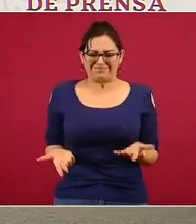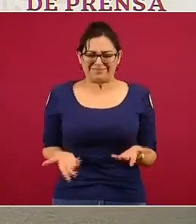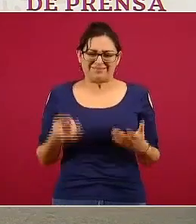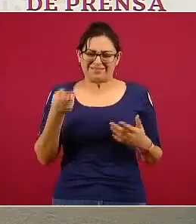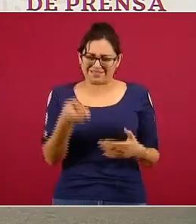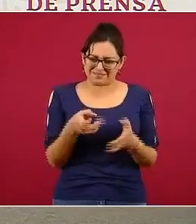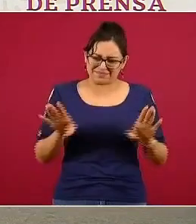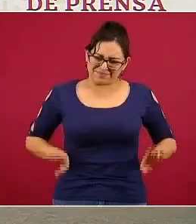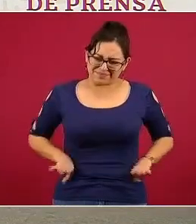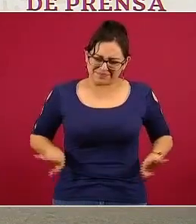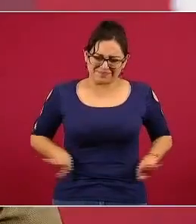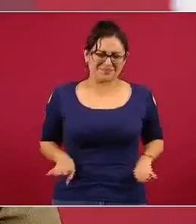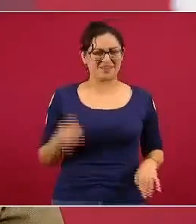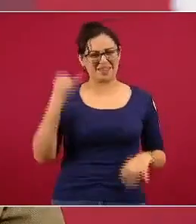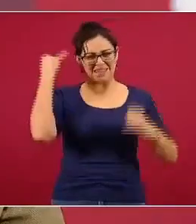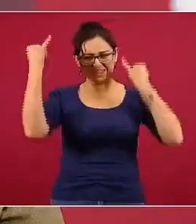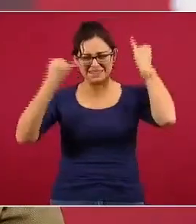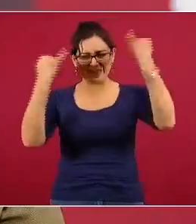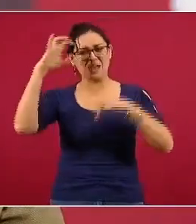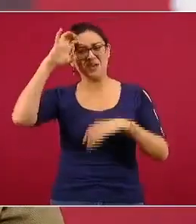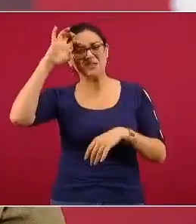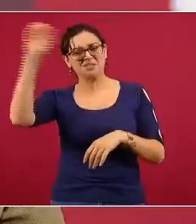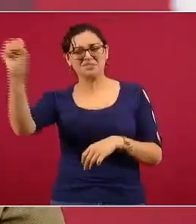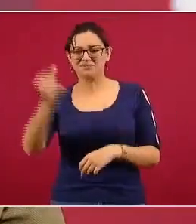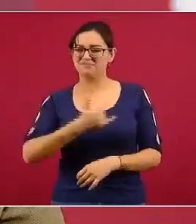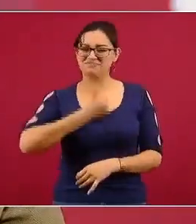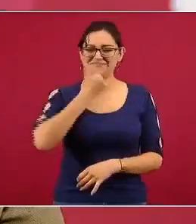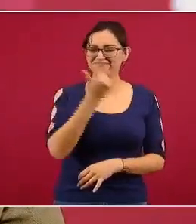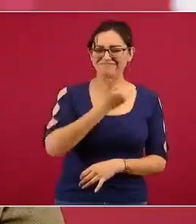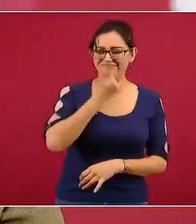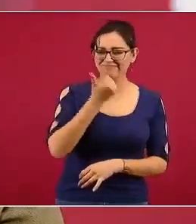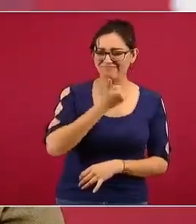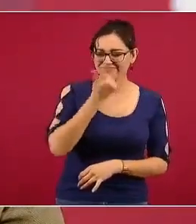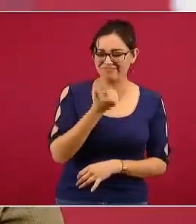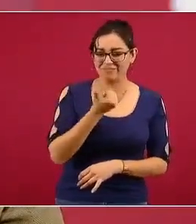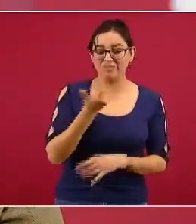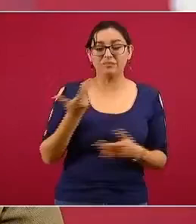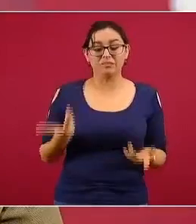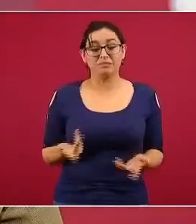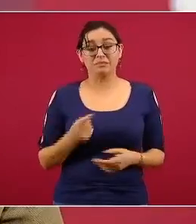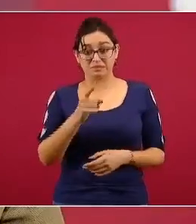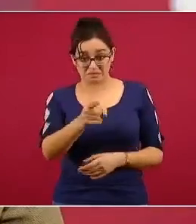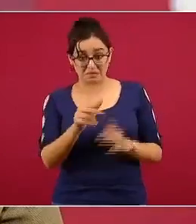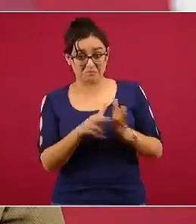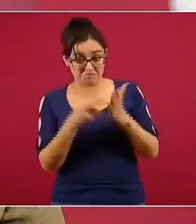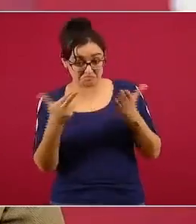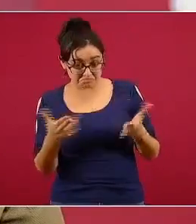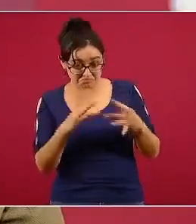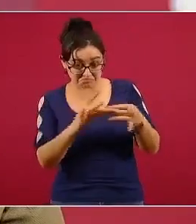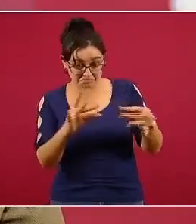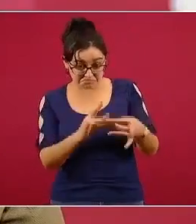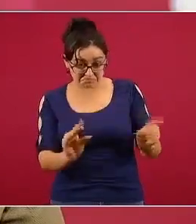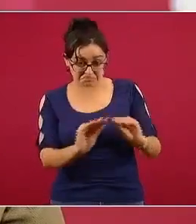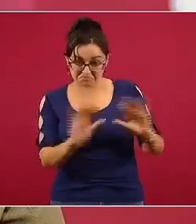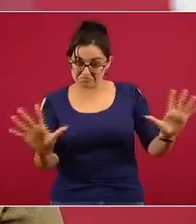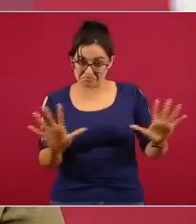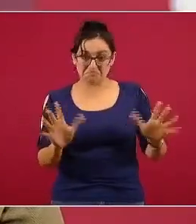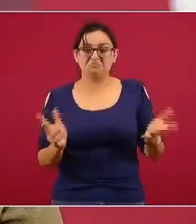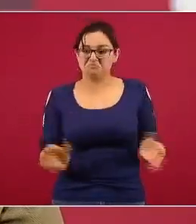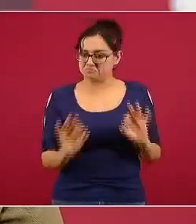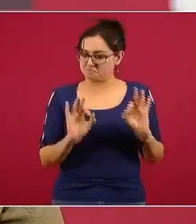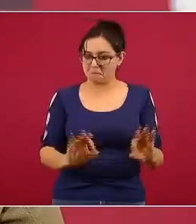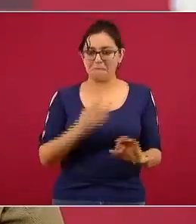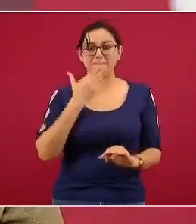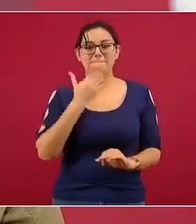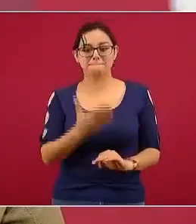de conceptos realmente son erróneos y por eso creo que el artículo de Nature, creo que lo dice de manera contundente, pero no solamente